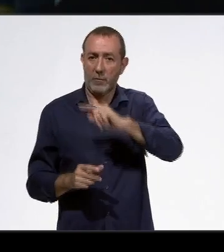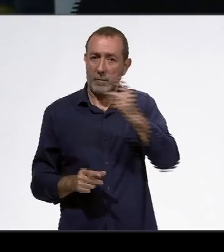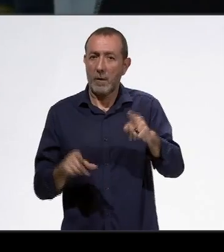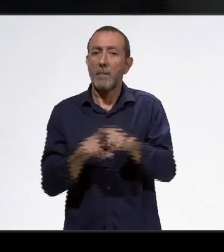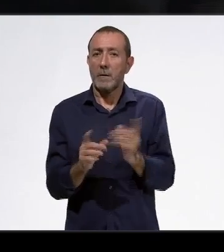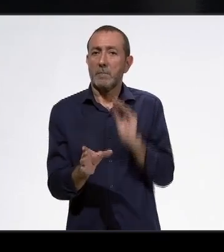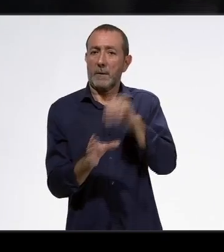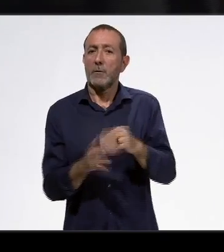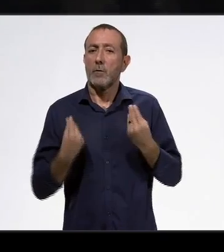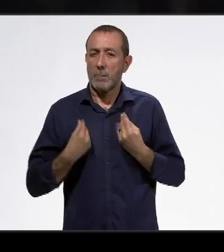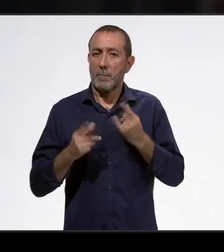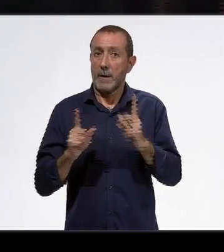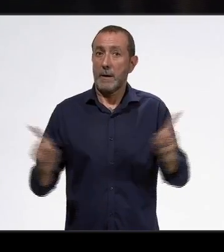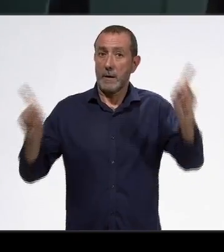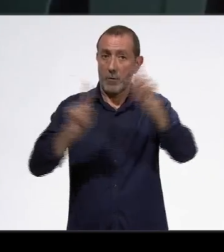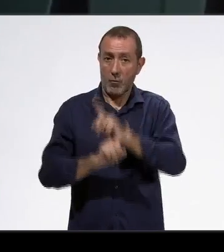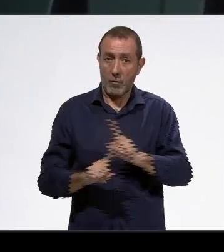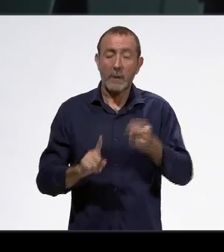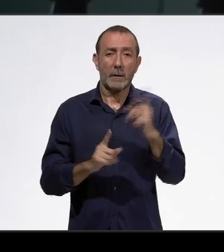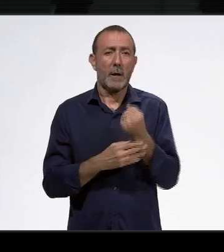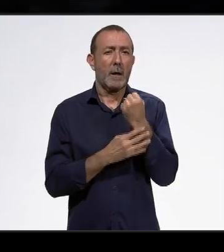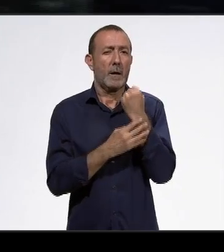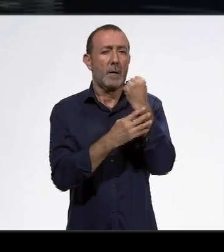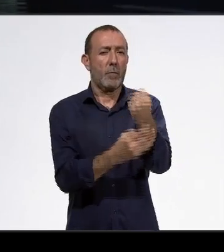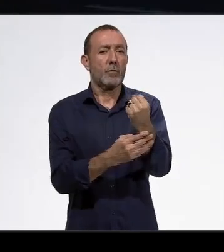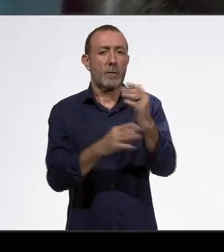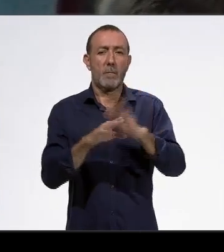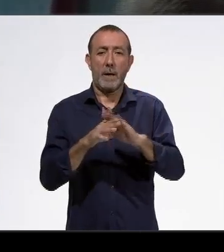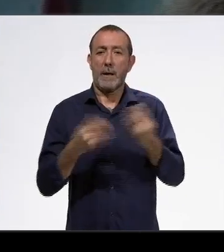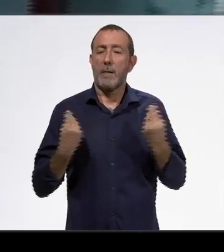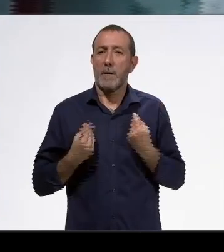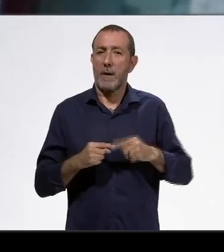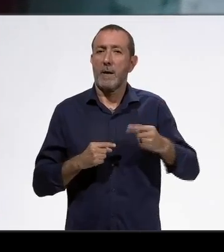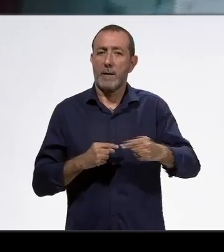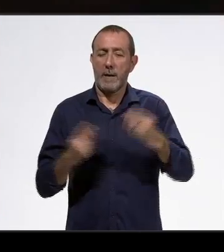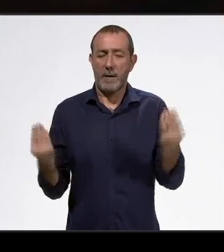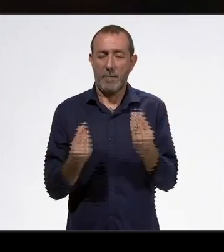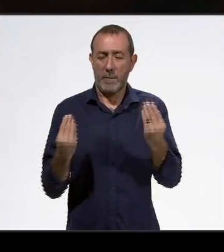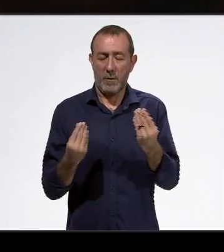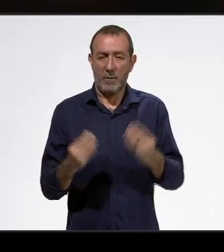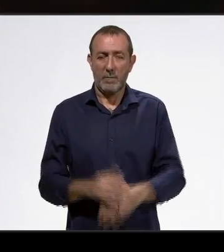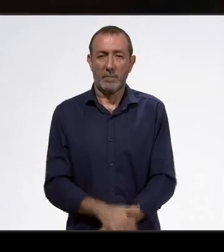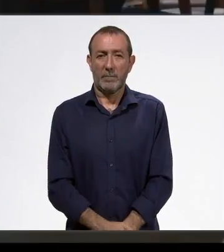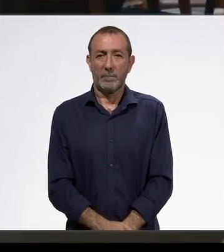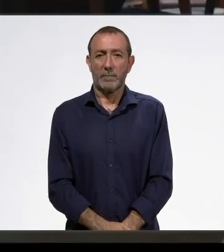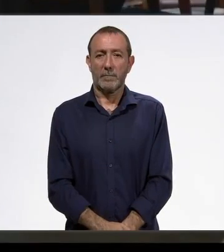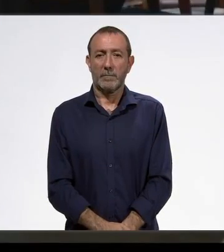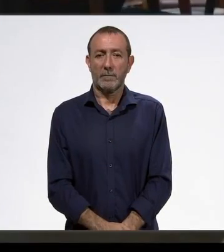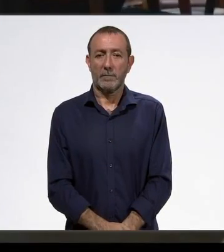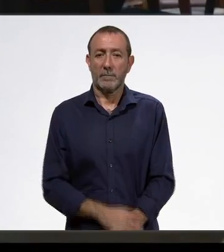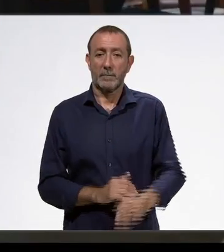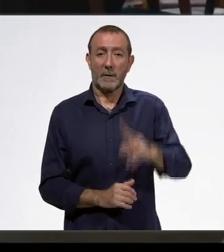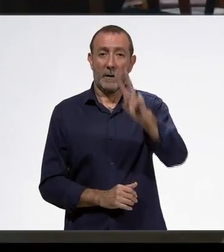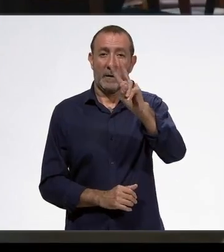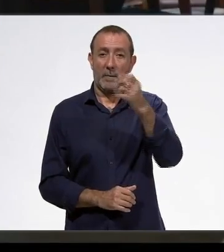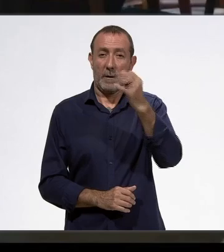convertirá en un inquilino más pero encubierto y les ayudará desde la sombra a hacer que su día a día sea mejor vas